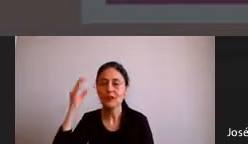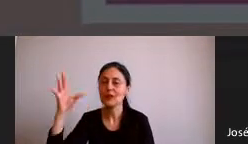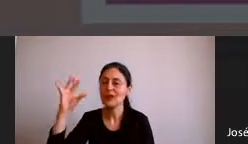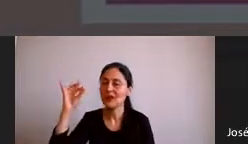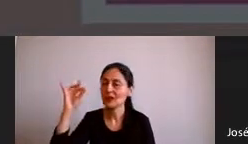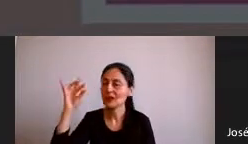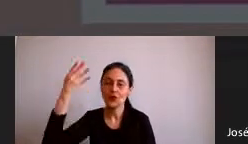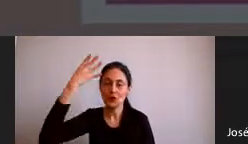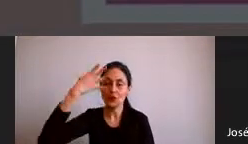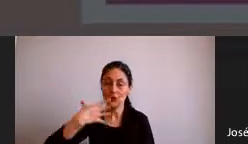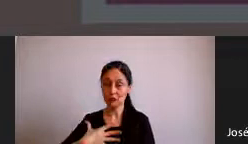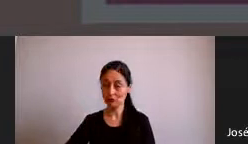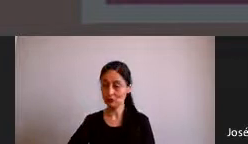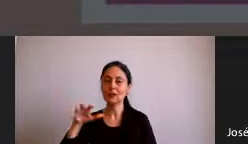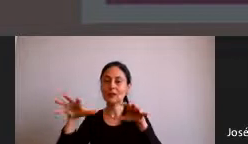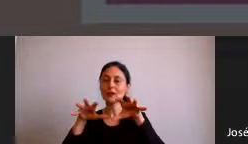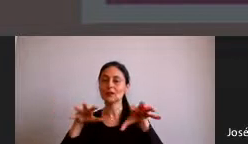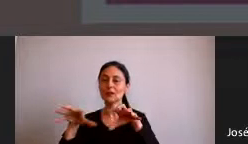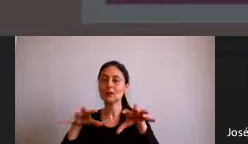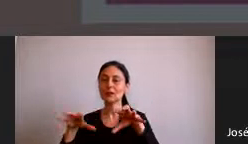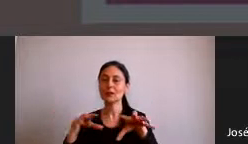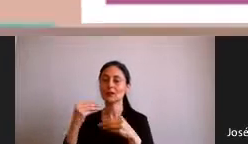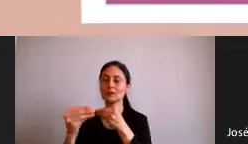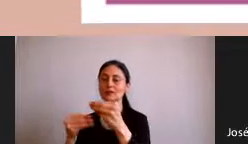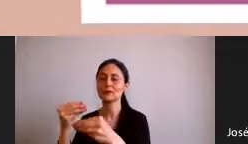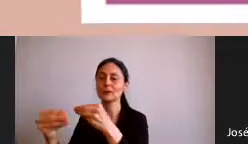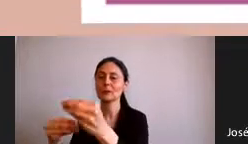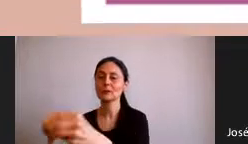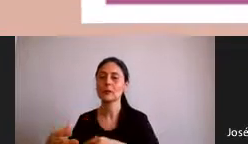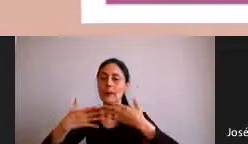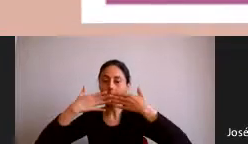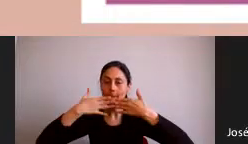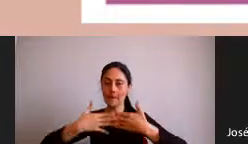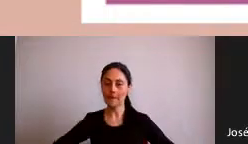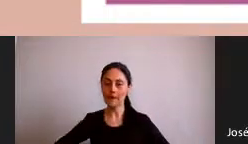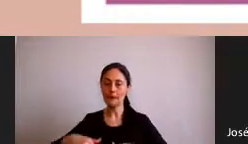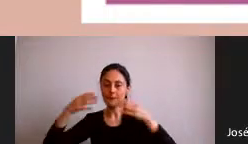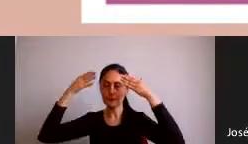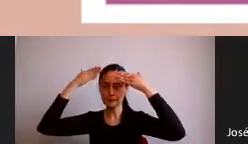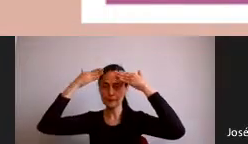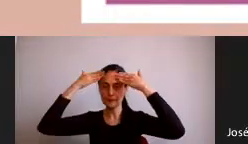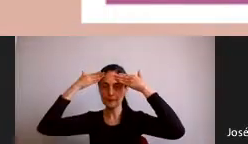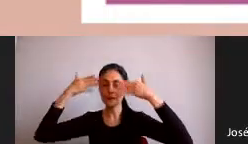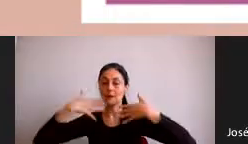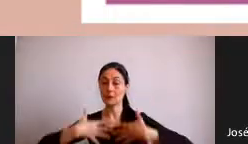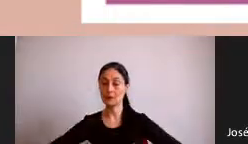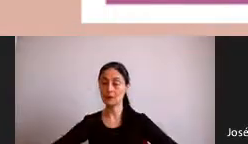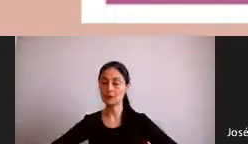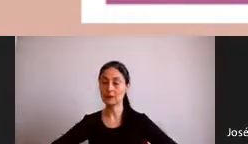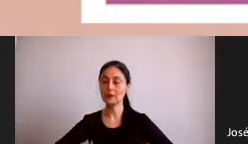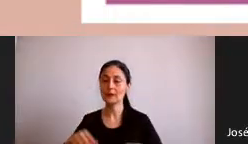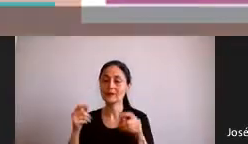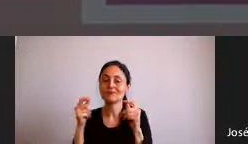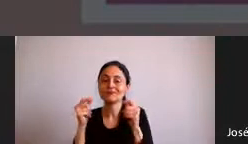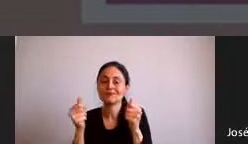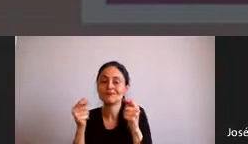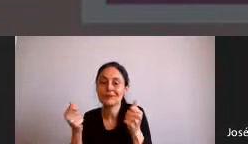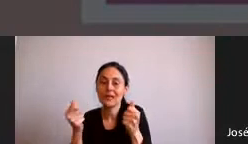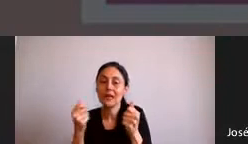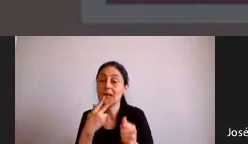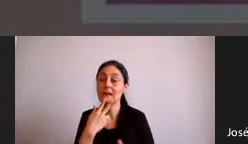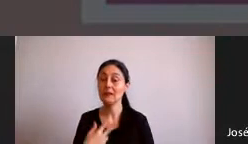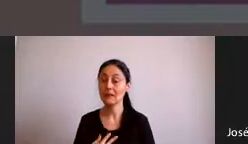elementos generan, junto con lo físico, lo neuromuscular, lo respiratorio, detrimento en la calidad de vida. Todos los estudios